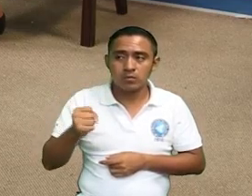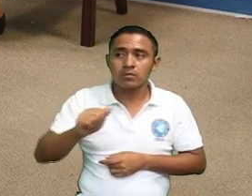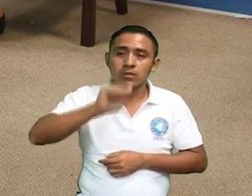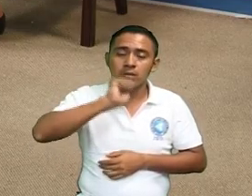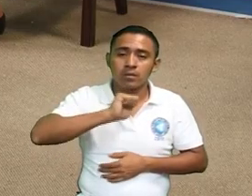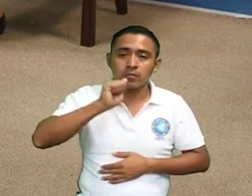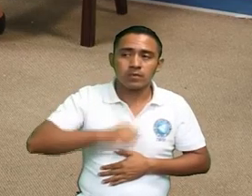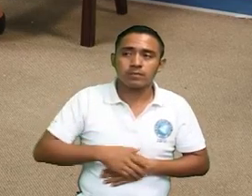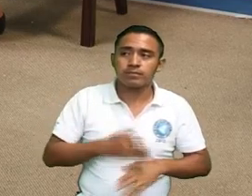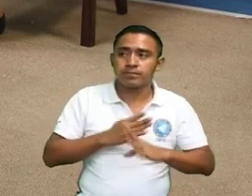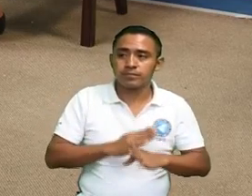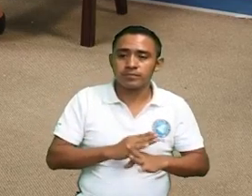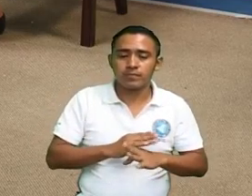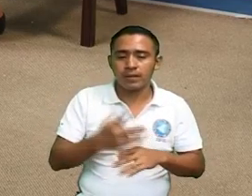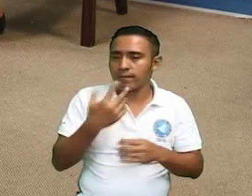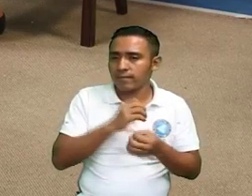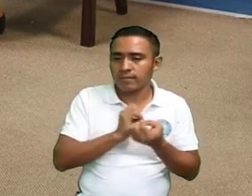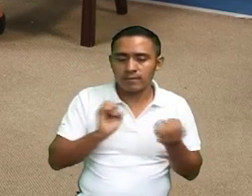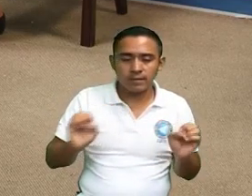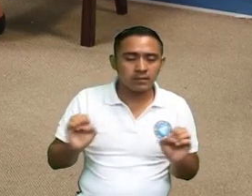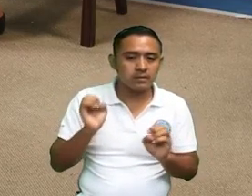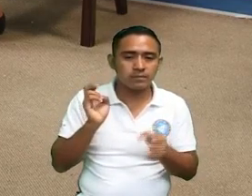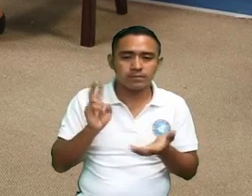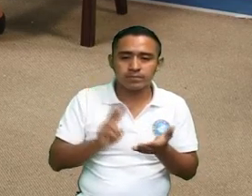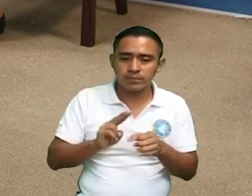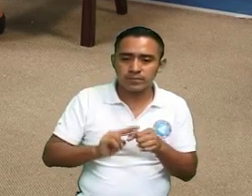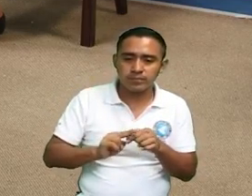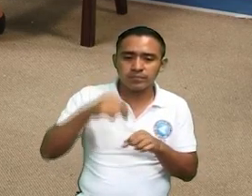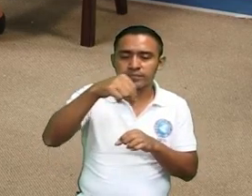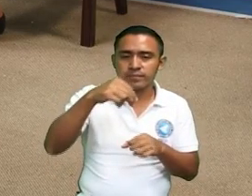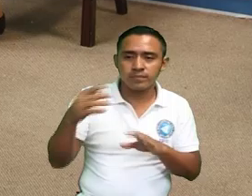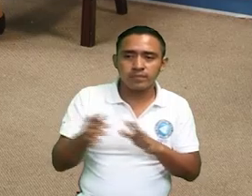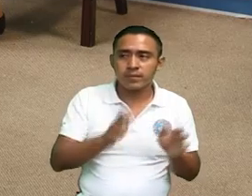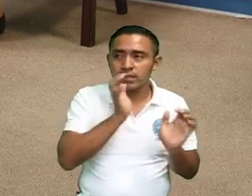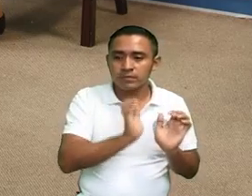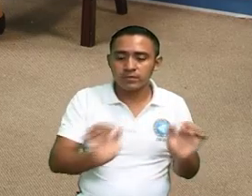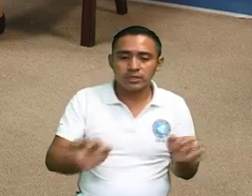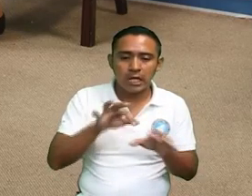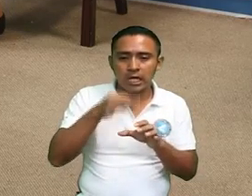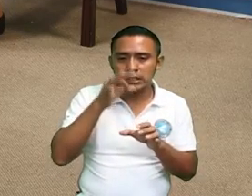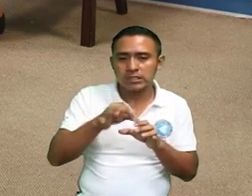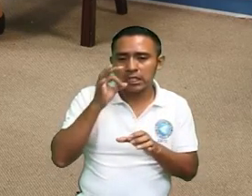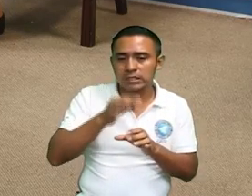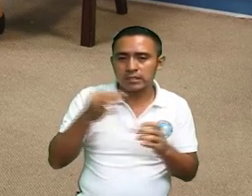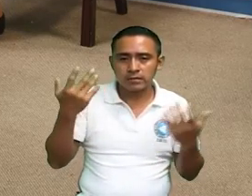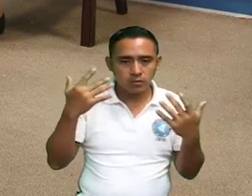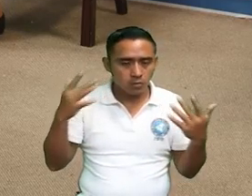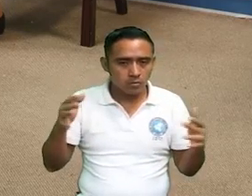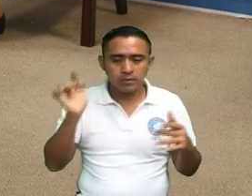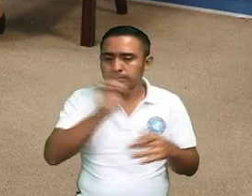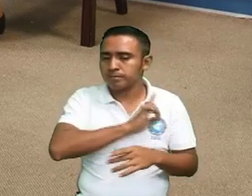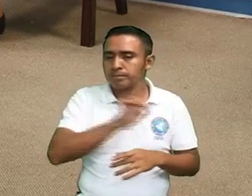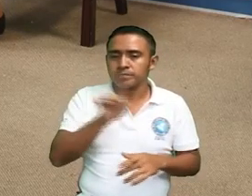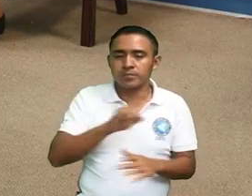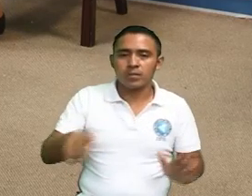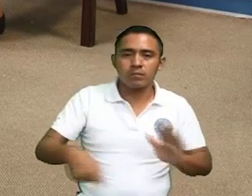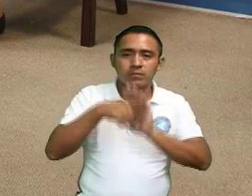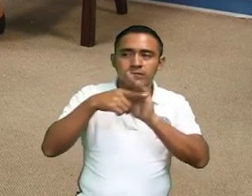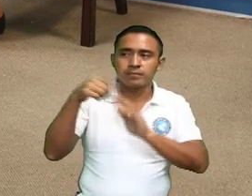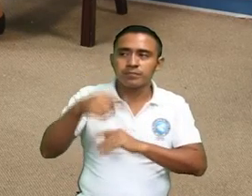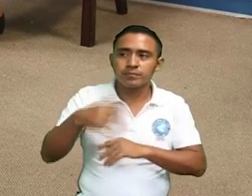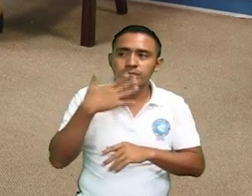tomar, evitar la bebida gaseosa. El consumo en los niños, el meneíto, la chivería que le llamamos normalmente, que es